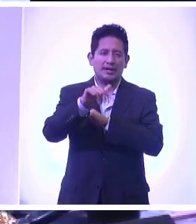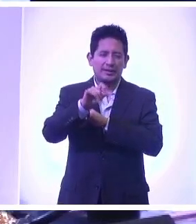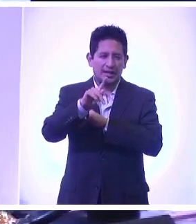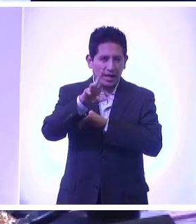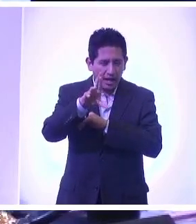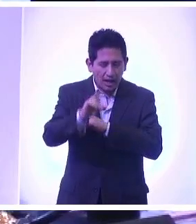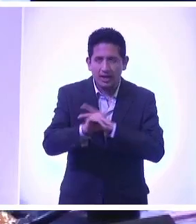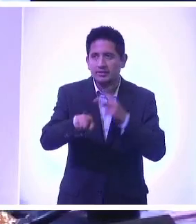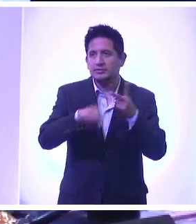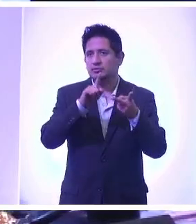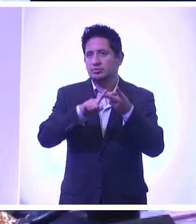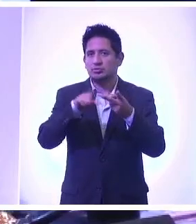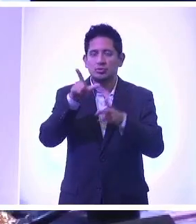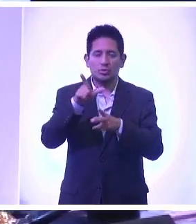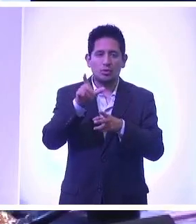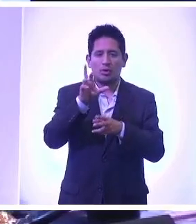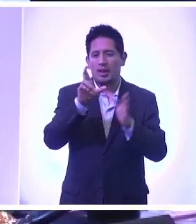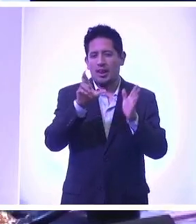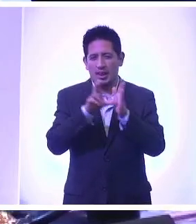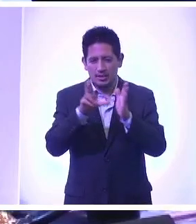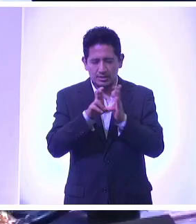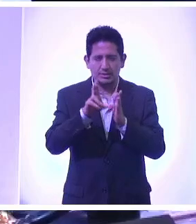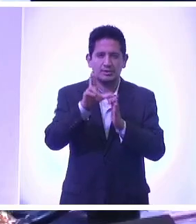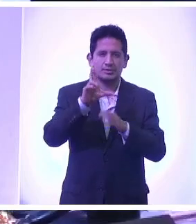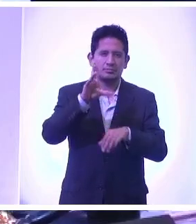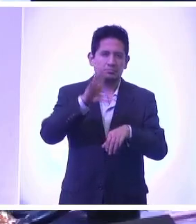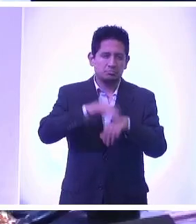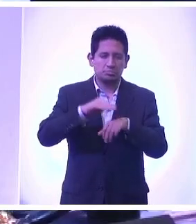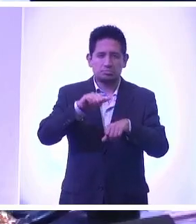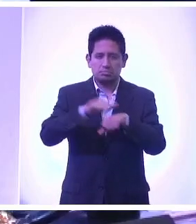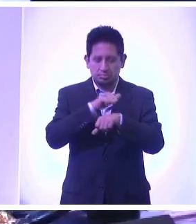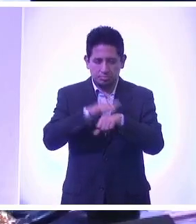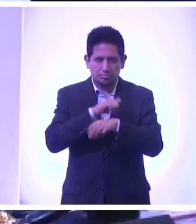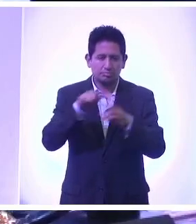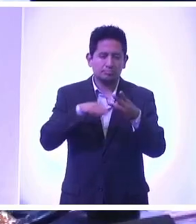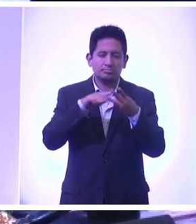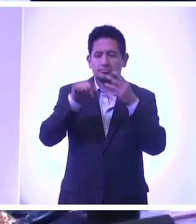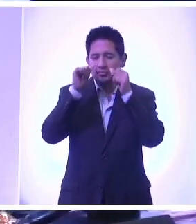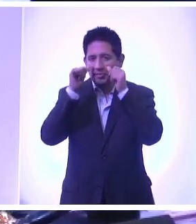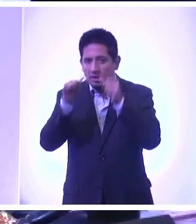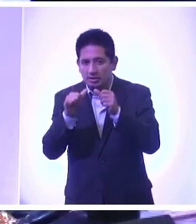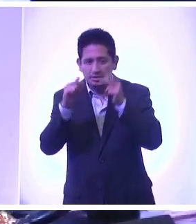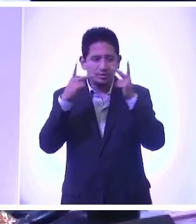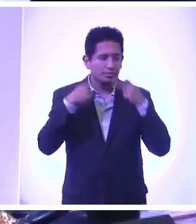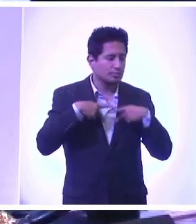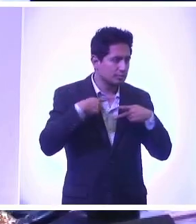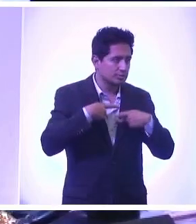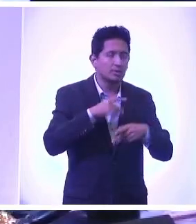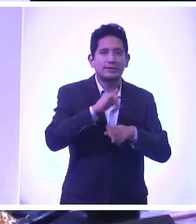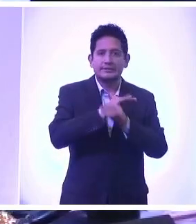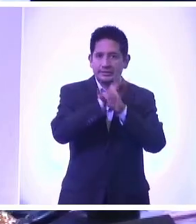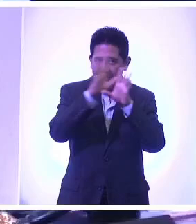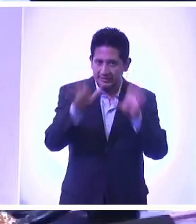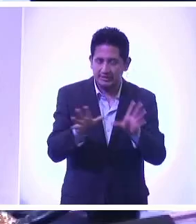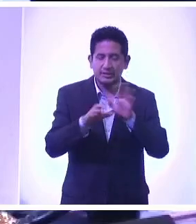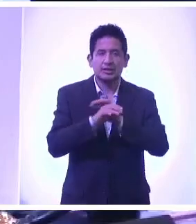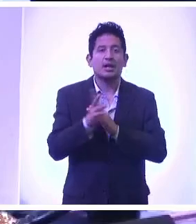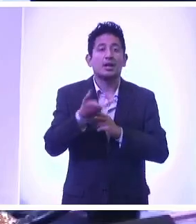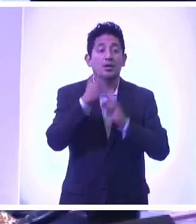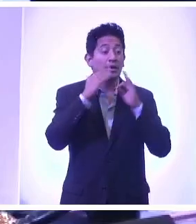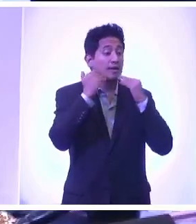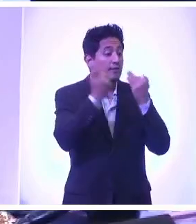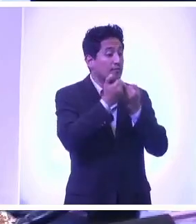levantamiento de licencias para el tema de los empresarios atención ciudadana etcétera entonces Claro que en la medida en que los